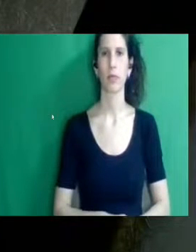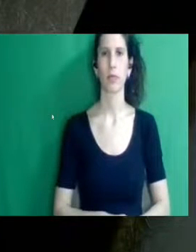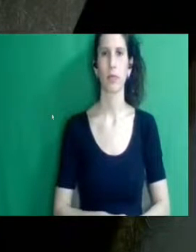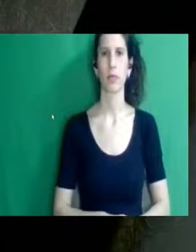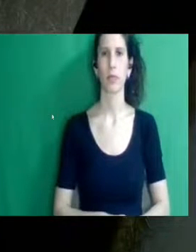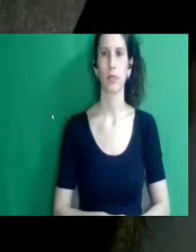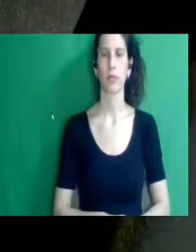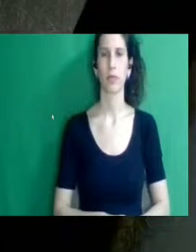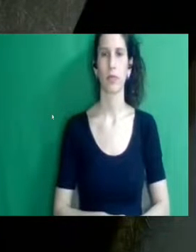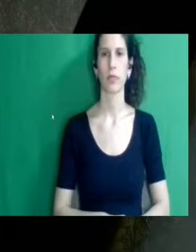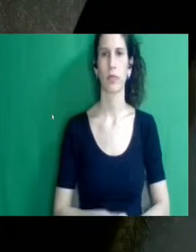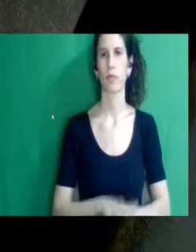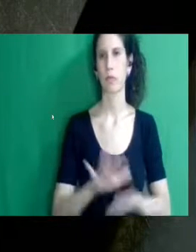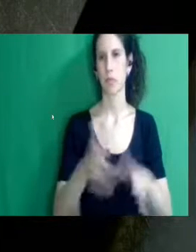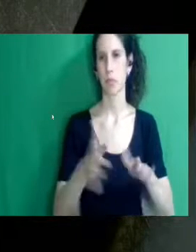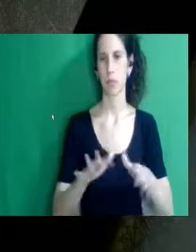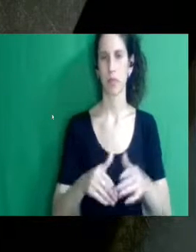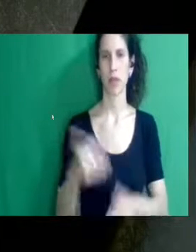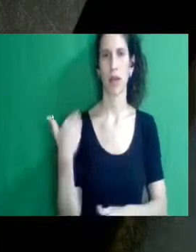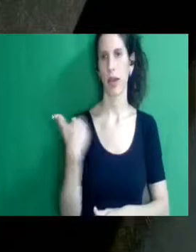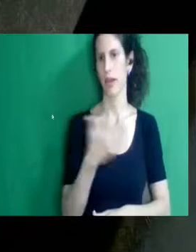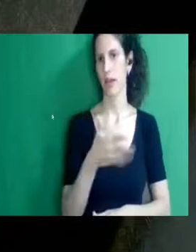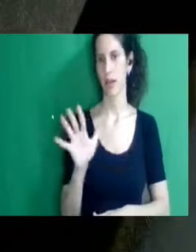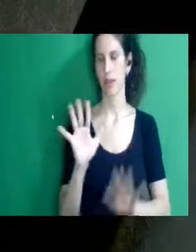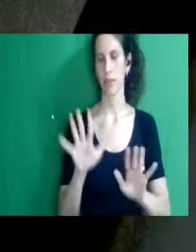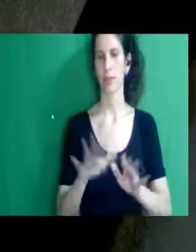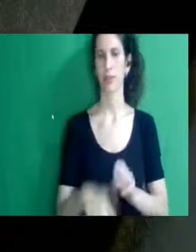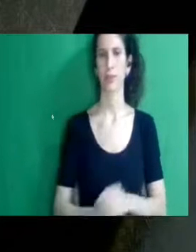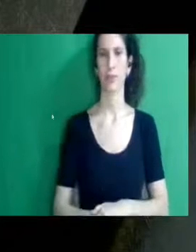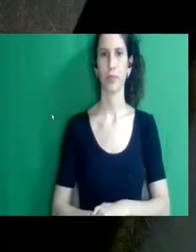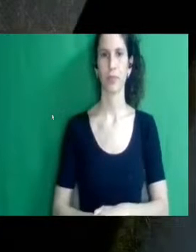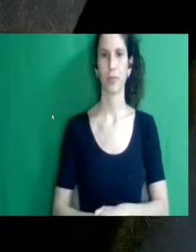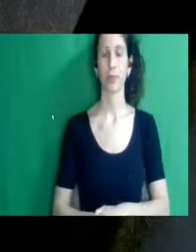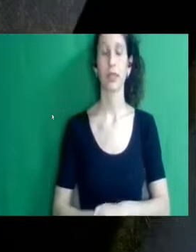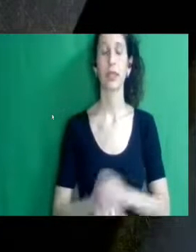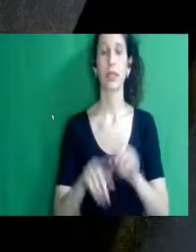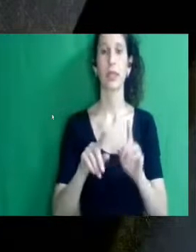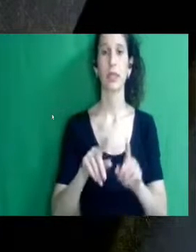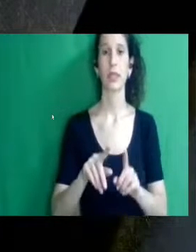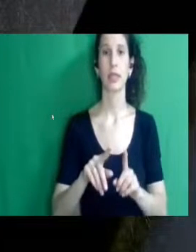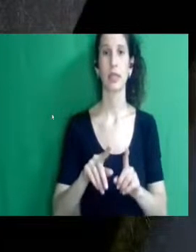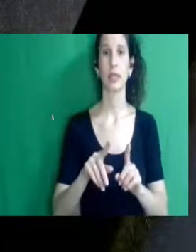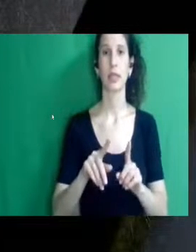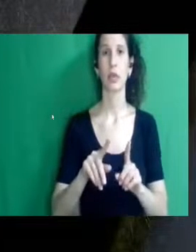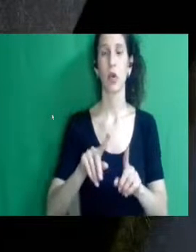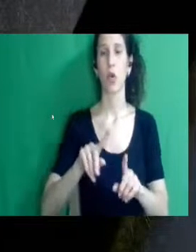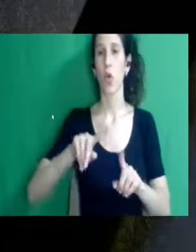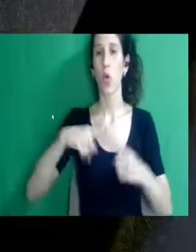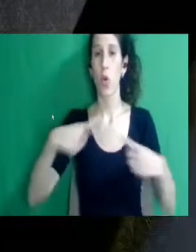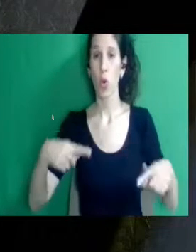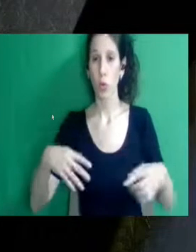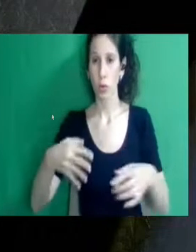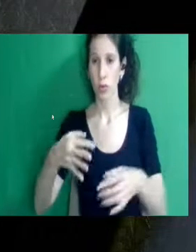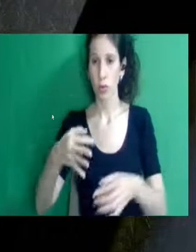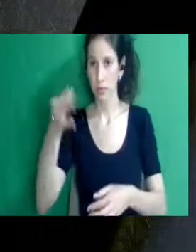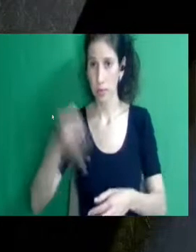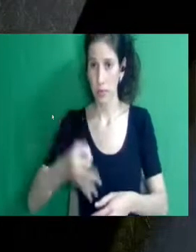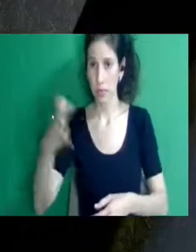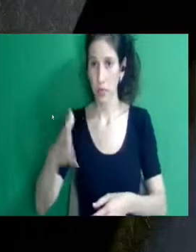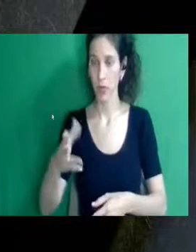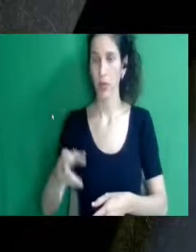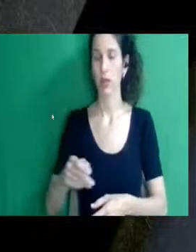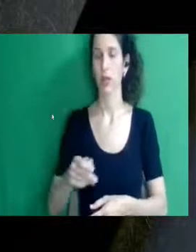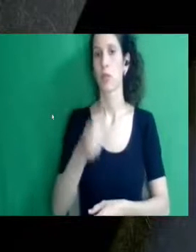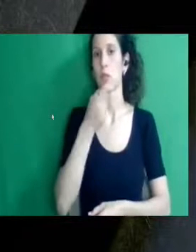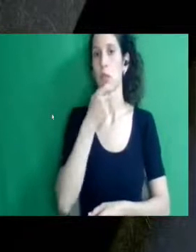nivel general. Y bueno, ahora Cari les va a decir a nivel particular. Bueno, y de los edificios, recorrimos